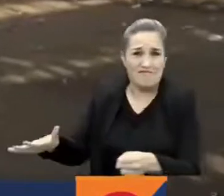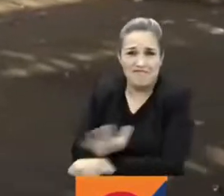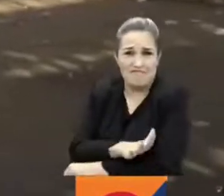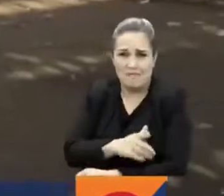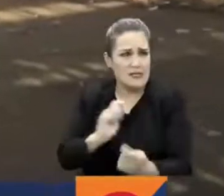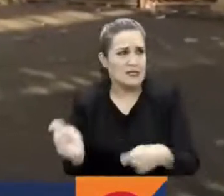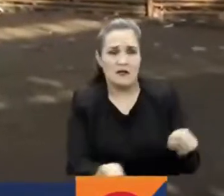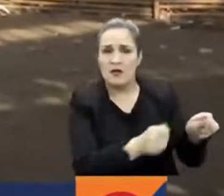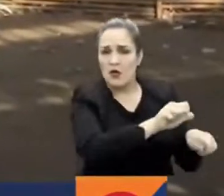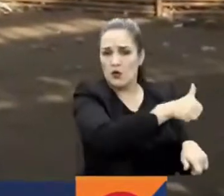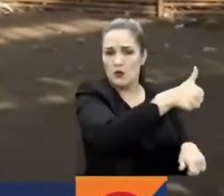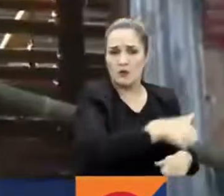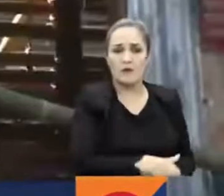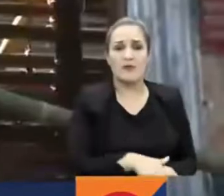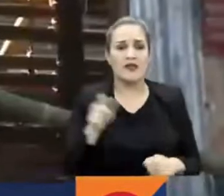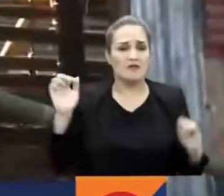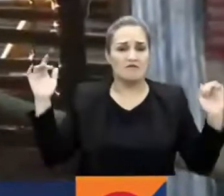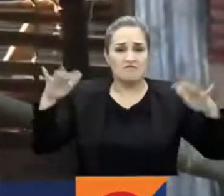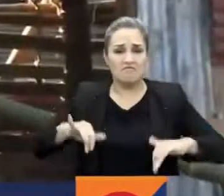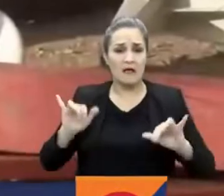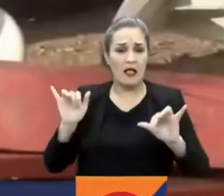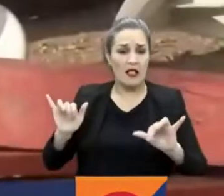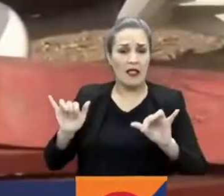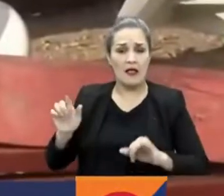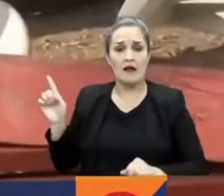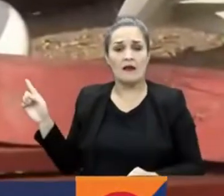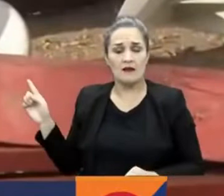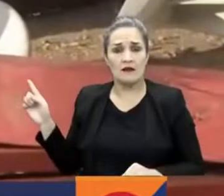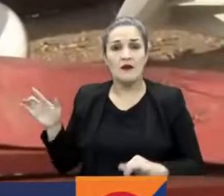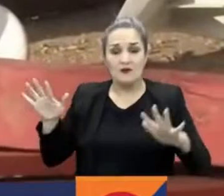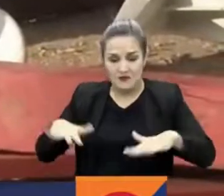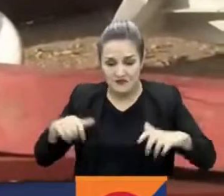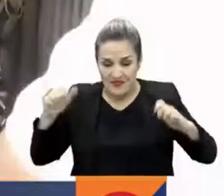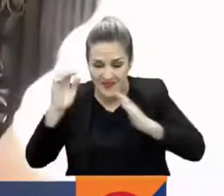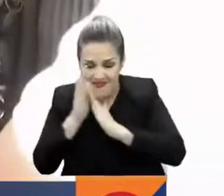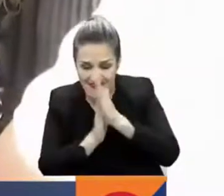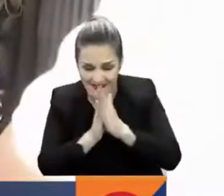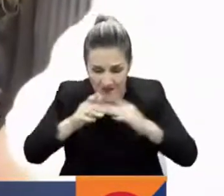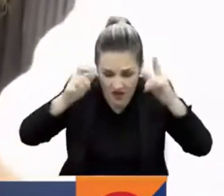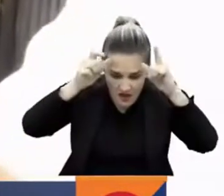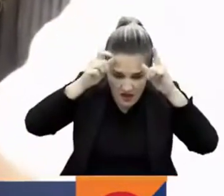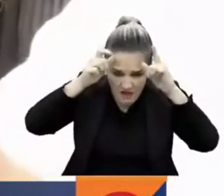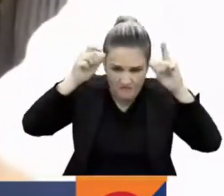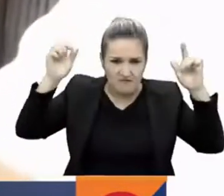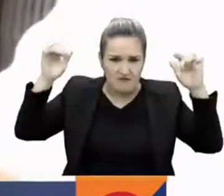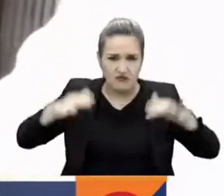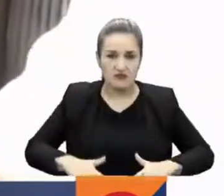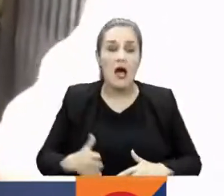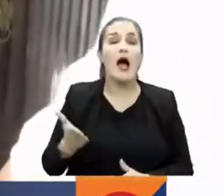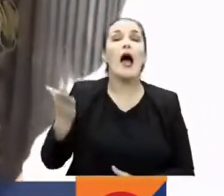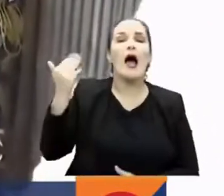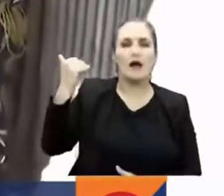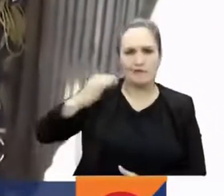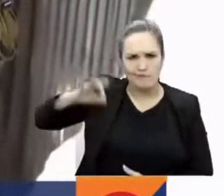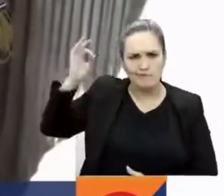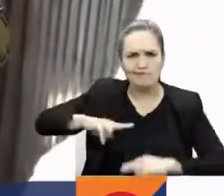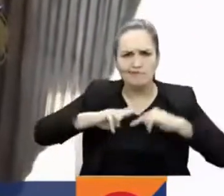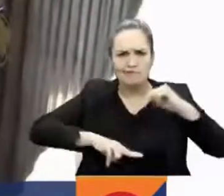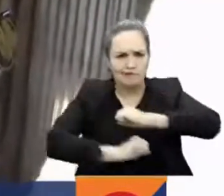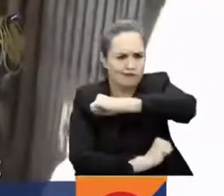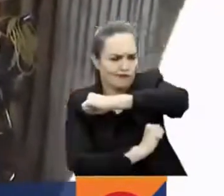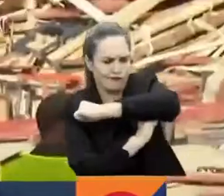Así quedó el lugar de la tragedia, la improvisada Plaza de Toros Gilberto Charri. Antes se tenían pruebas con